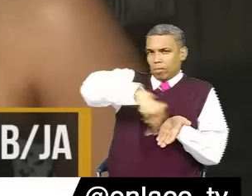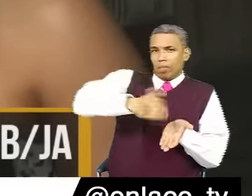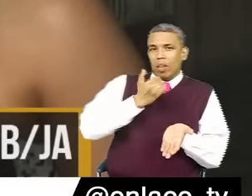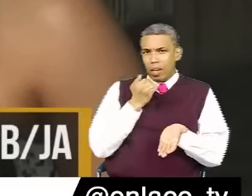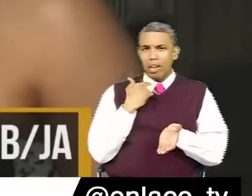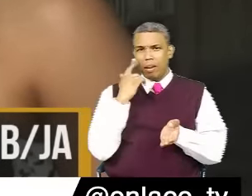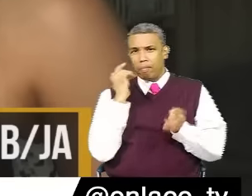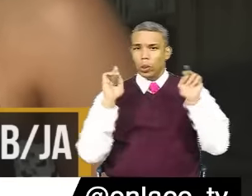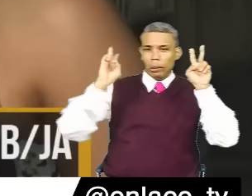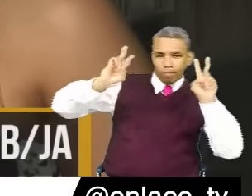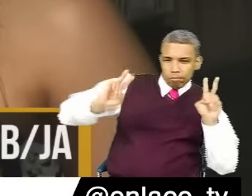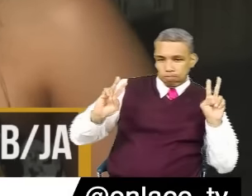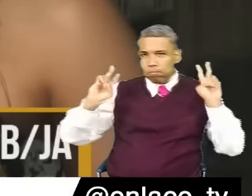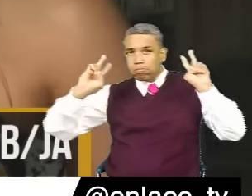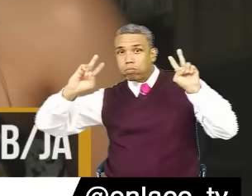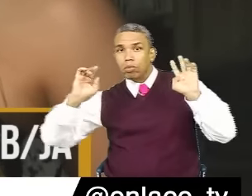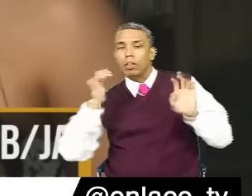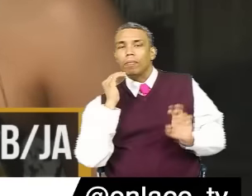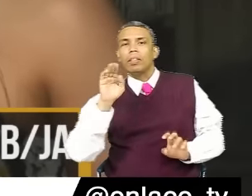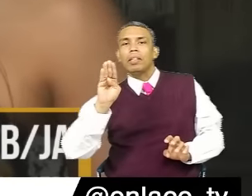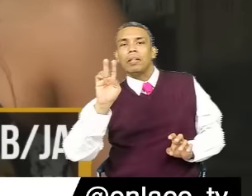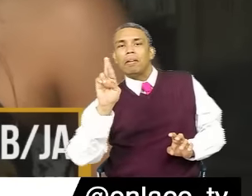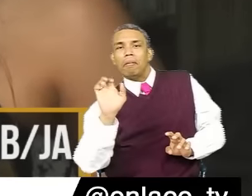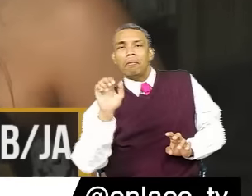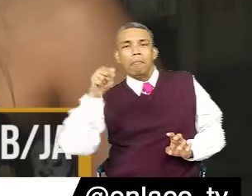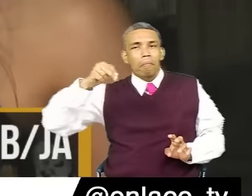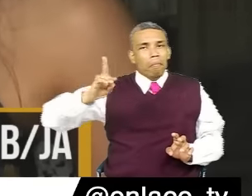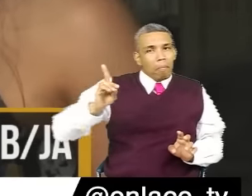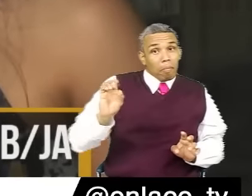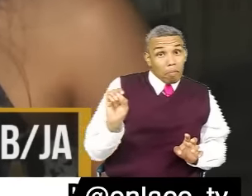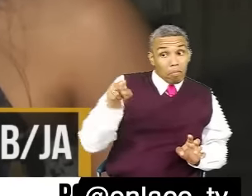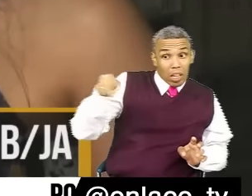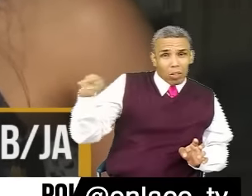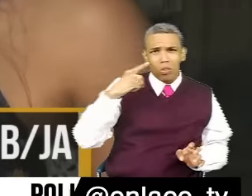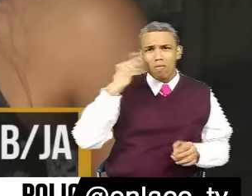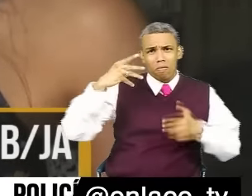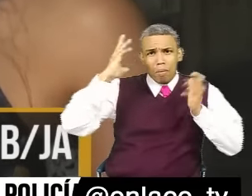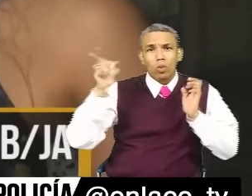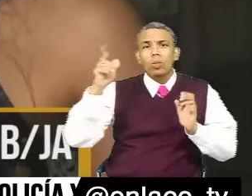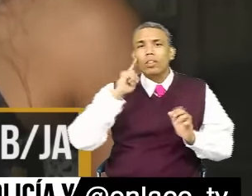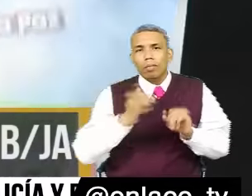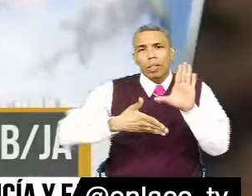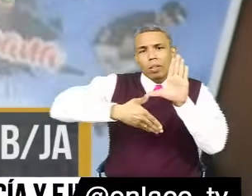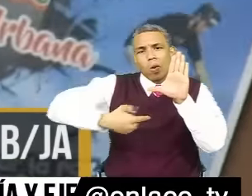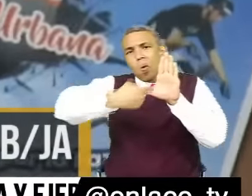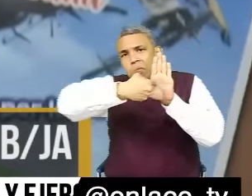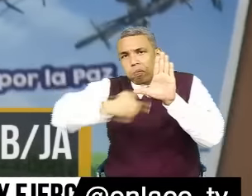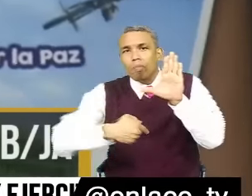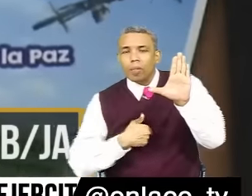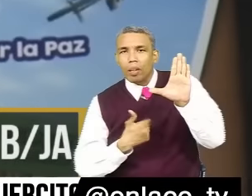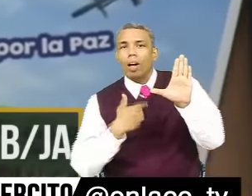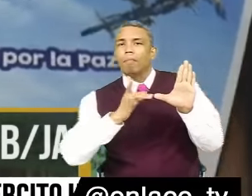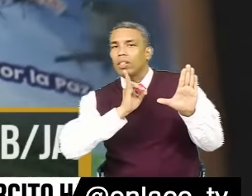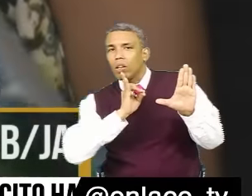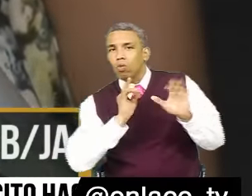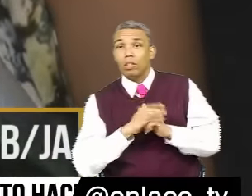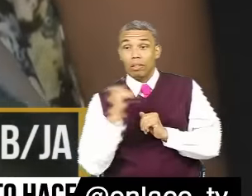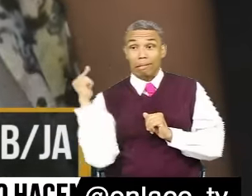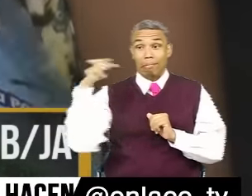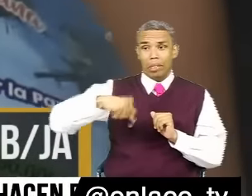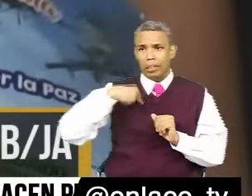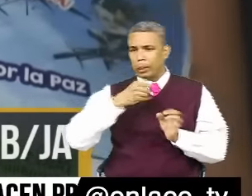nivel mundial, que es Brandon de los Ayes, el grupo I Am Me, que viene desde Boston, vamos a traer a B-Boy Niño. Las inscripciones para participar de